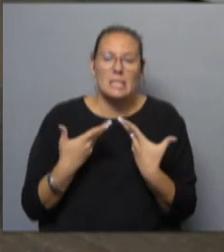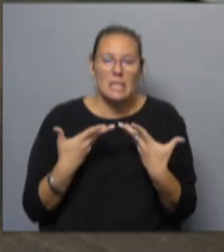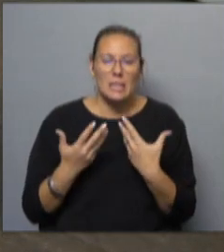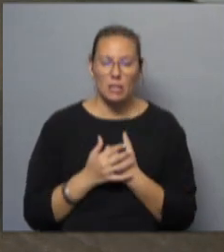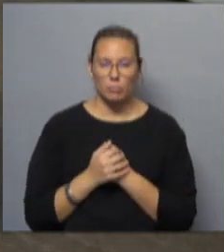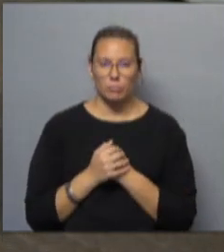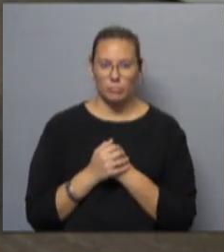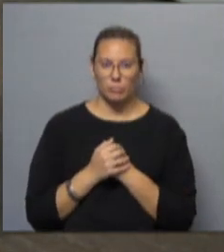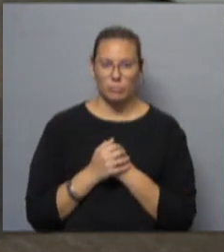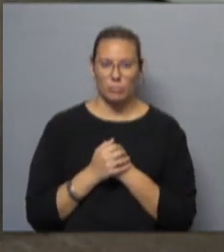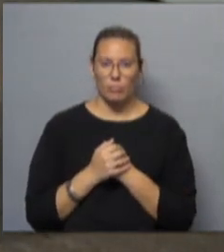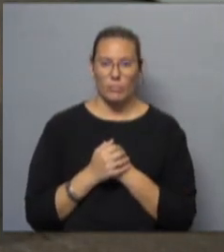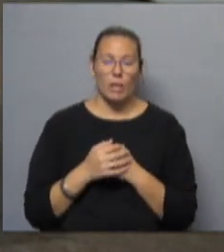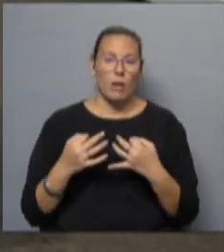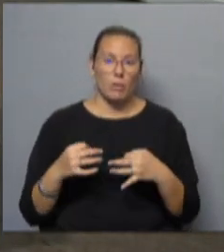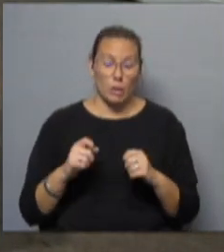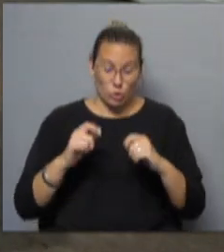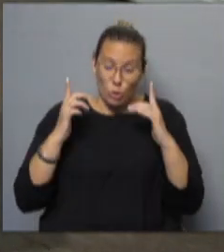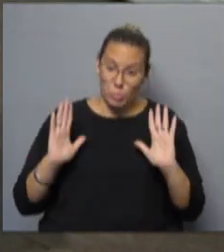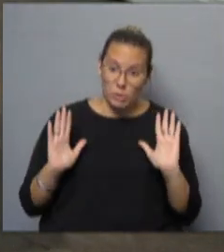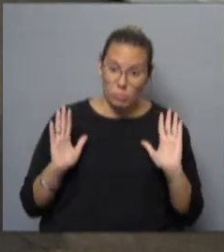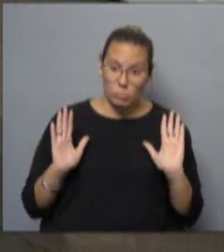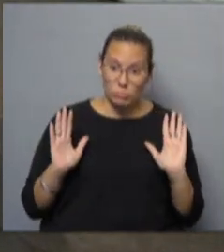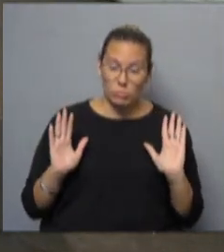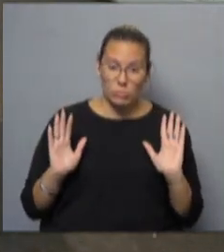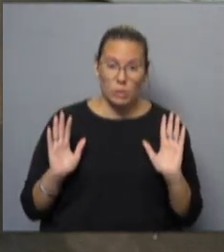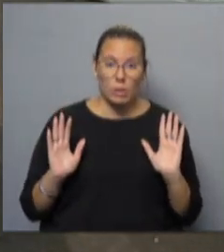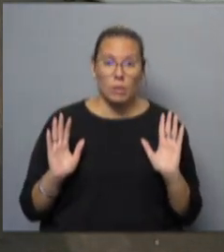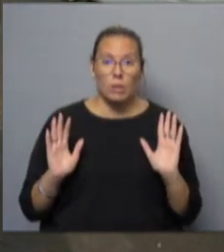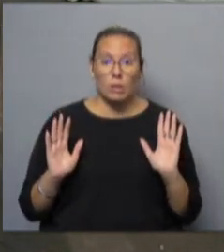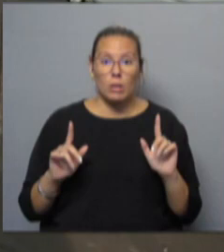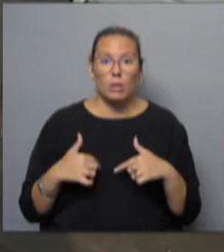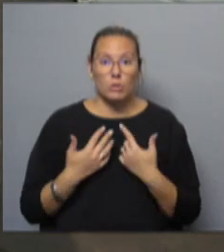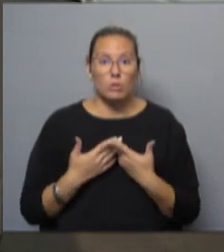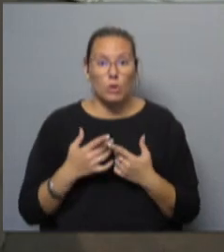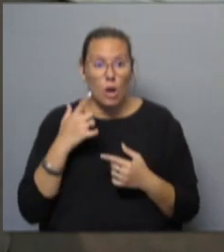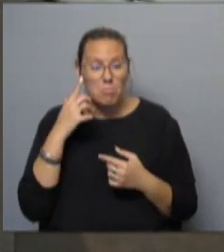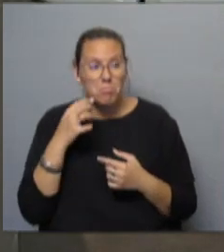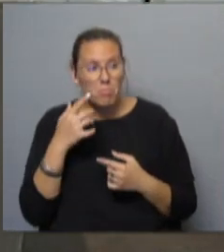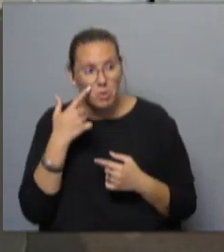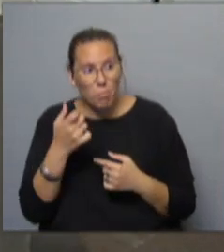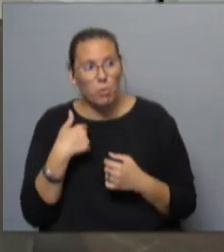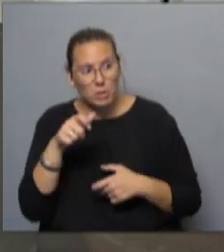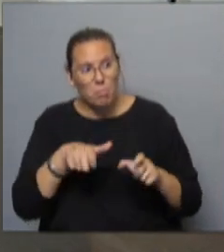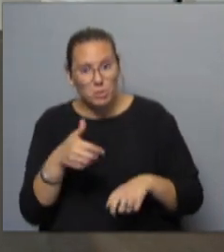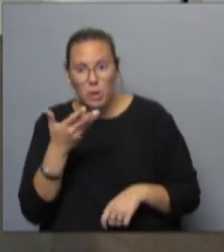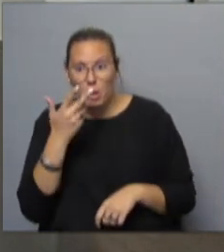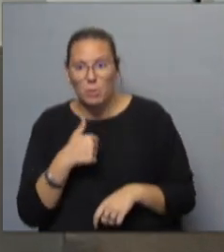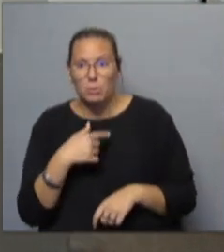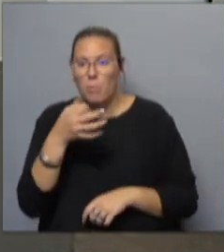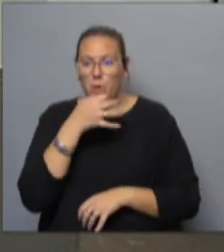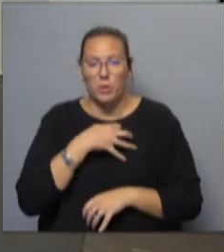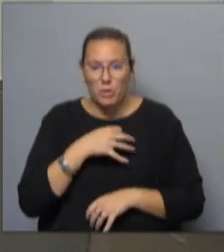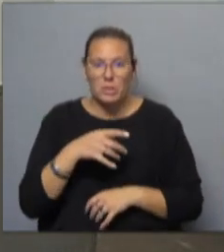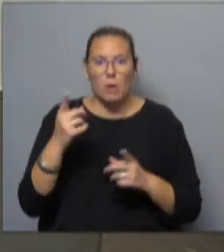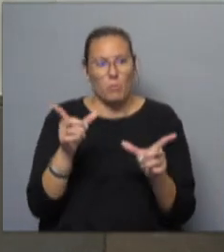la verdad fue primero fue una gran sorpresa este nosotros sentíamos que él ahora le gustaba a la gente por lo que nos decían del boca a boca